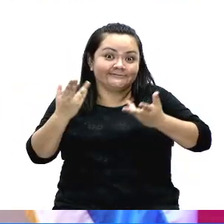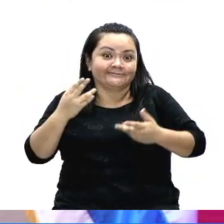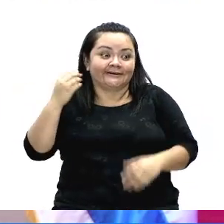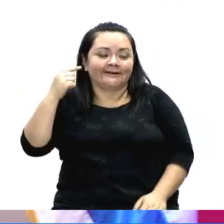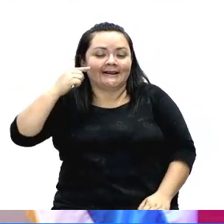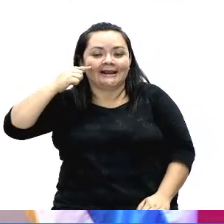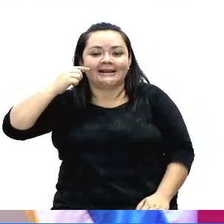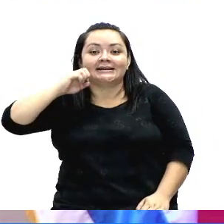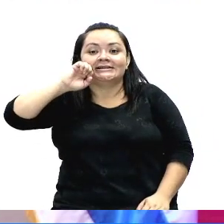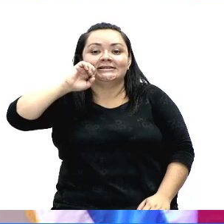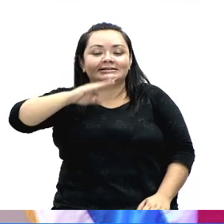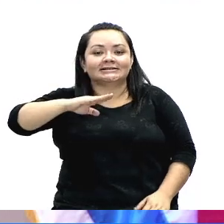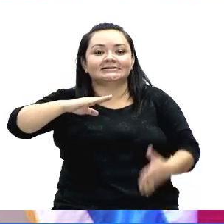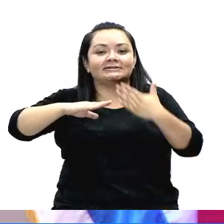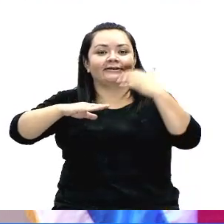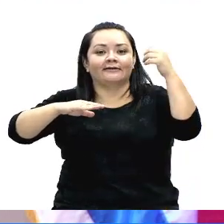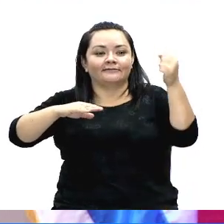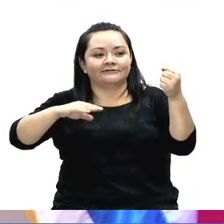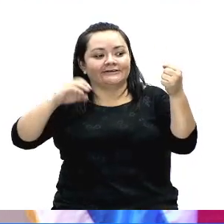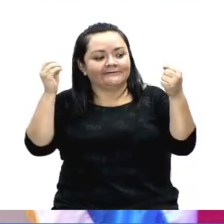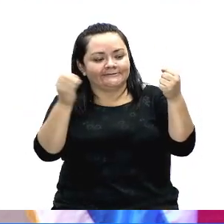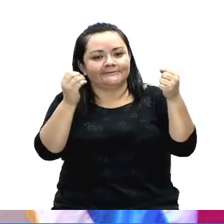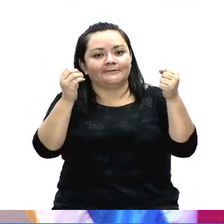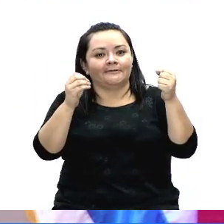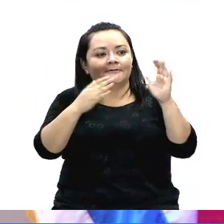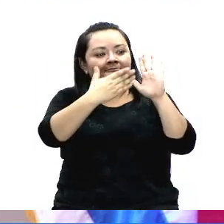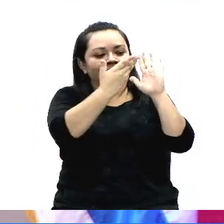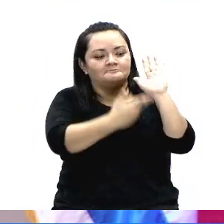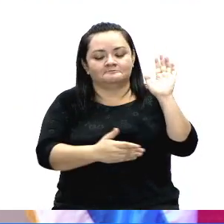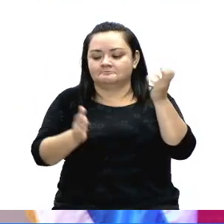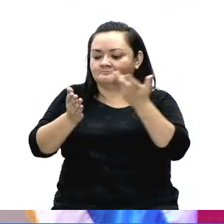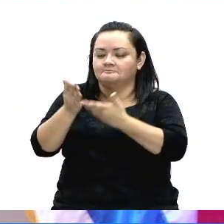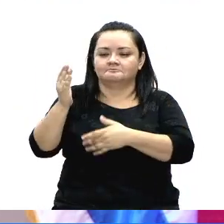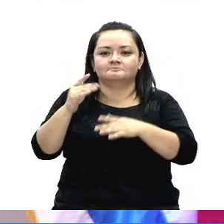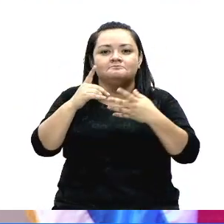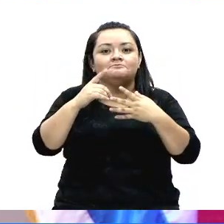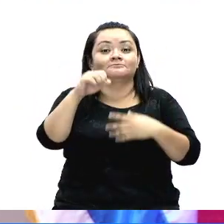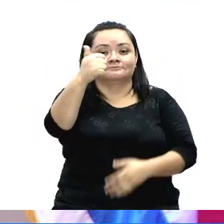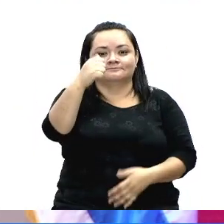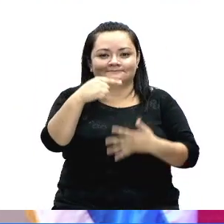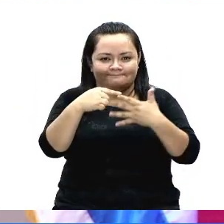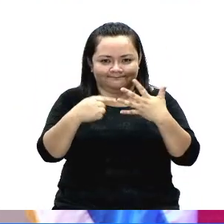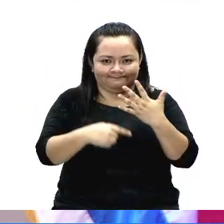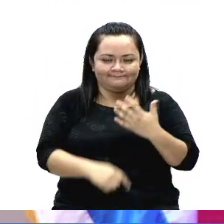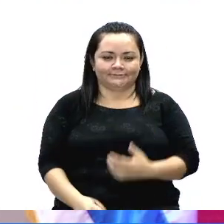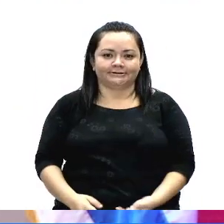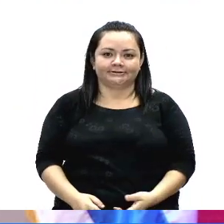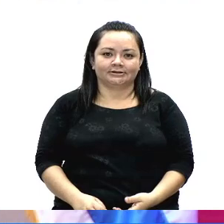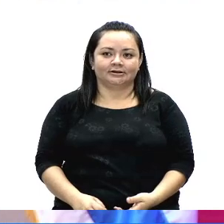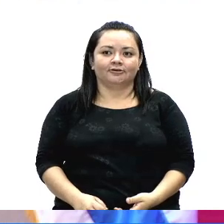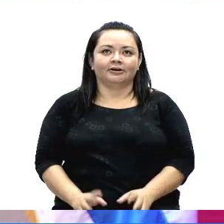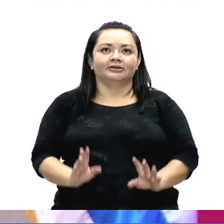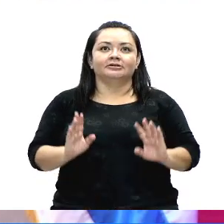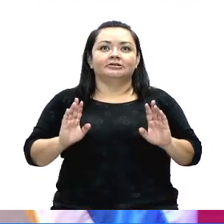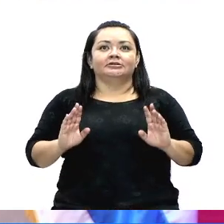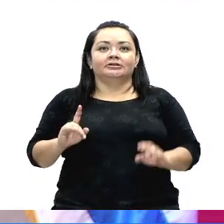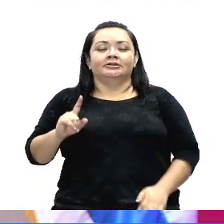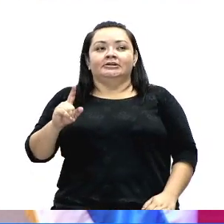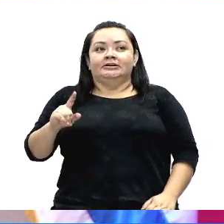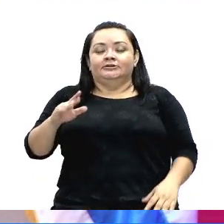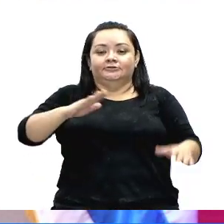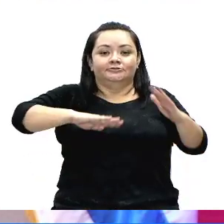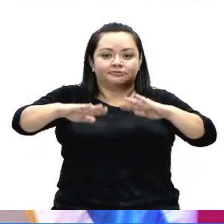directamente a moisés leyes que tenían que seguir sabe existen un sinnúmero de espacios donde posiblemente